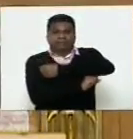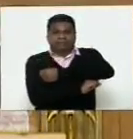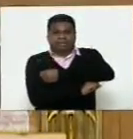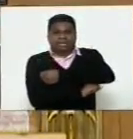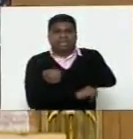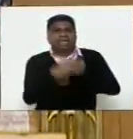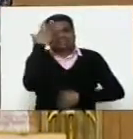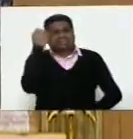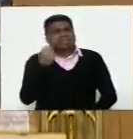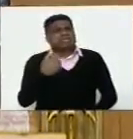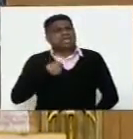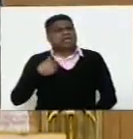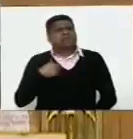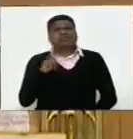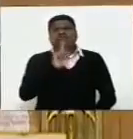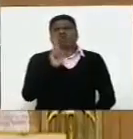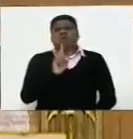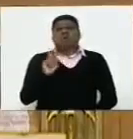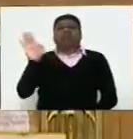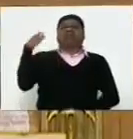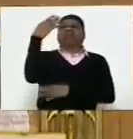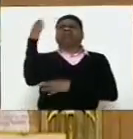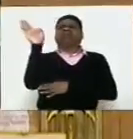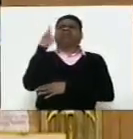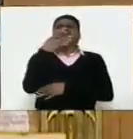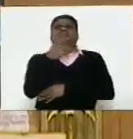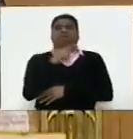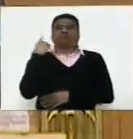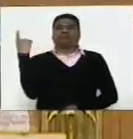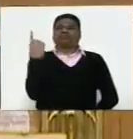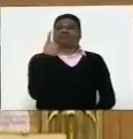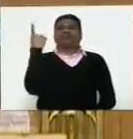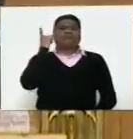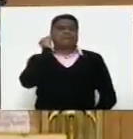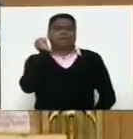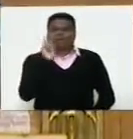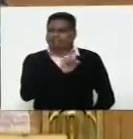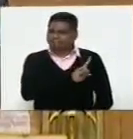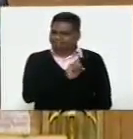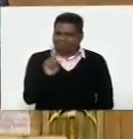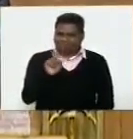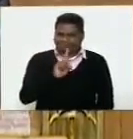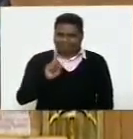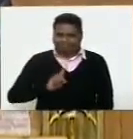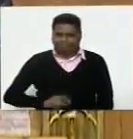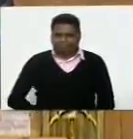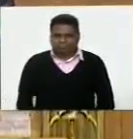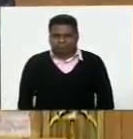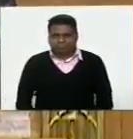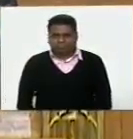que esto no es una bandera o una causa solo de las mujeres.